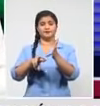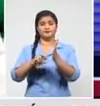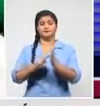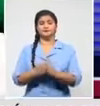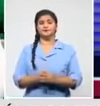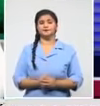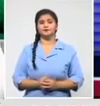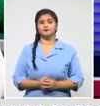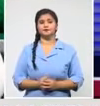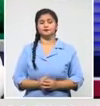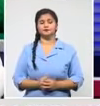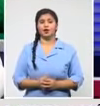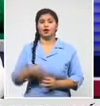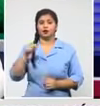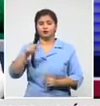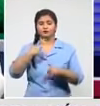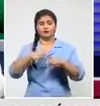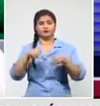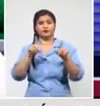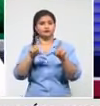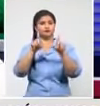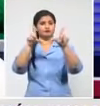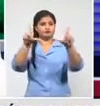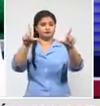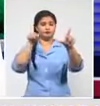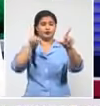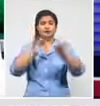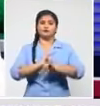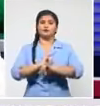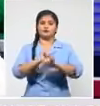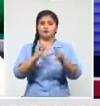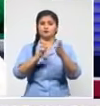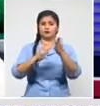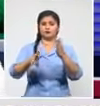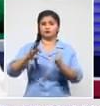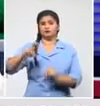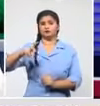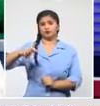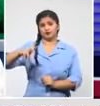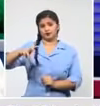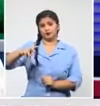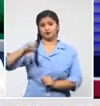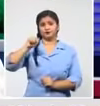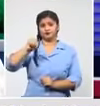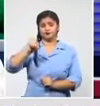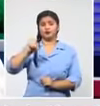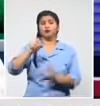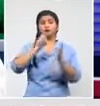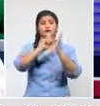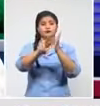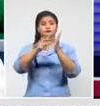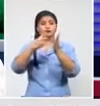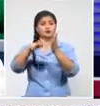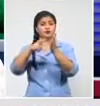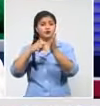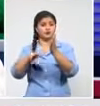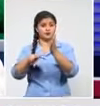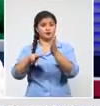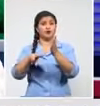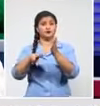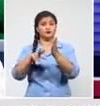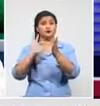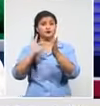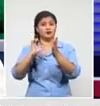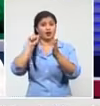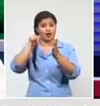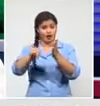nos ayudan con el mapa de Pinar del Río, por territorio, indiscutiblemente en el caso de Pinar del